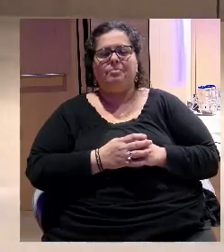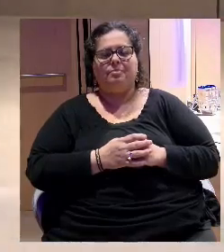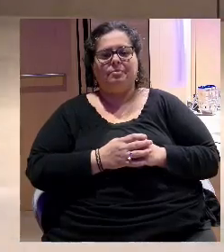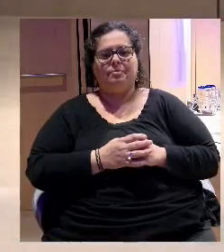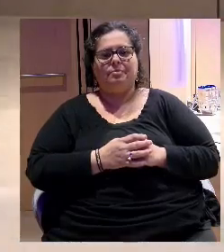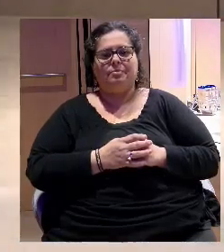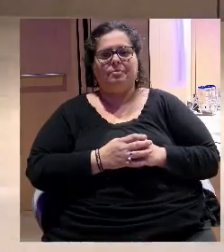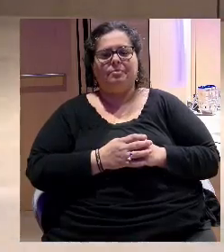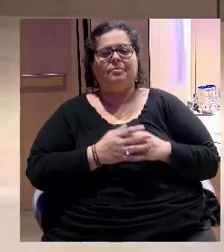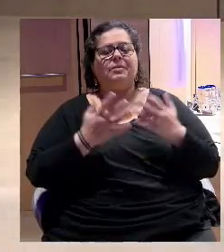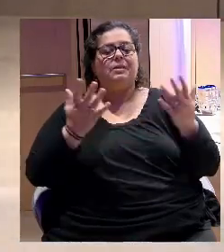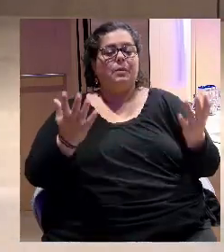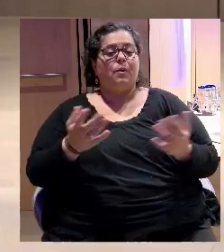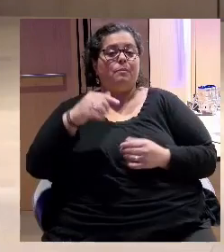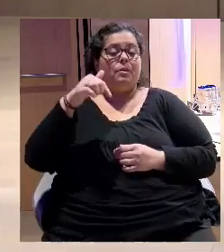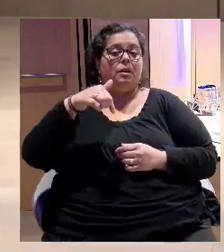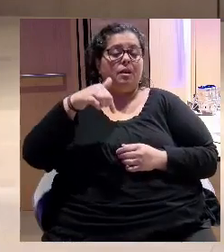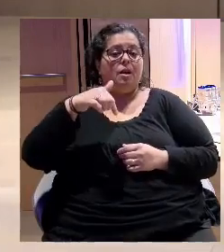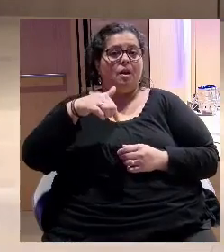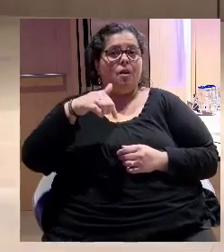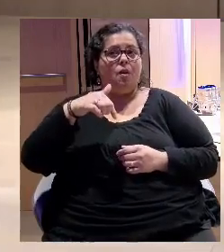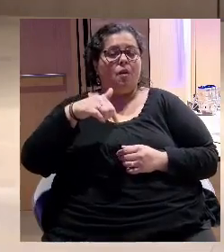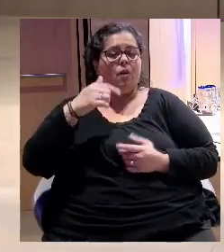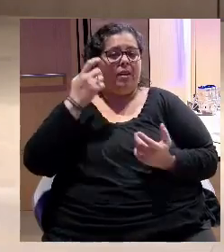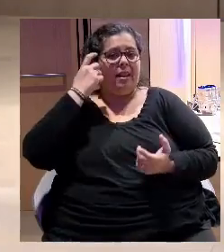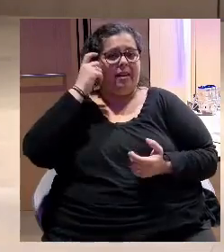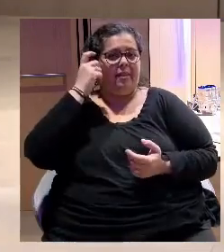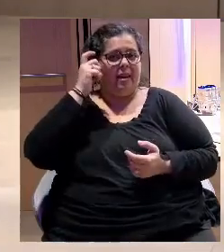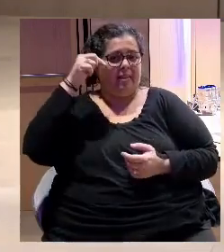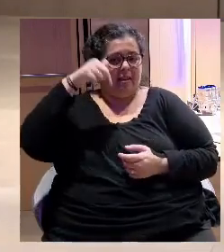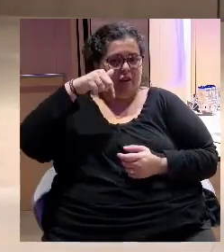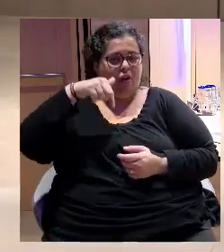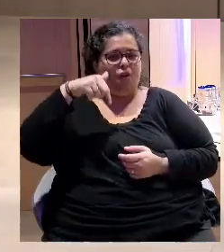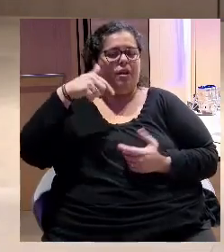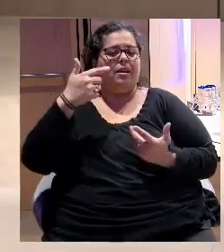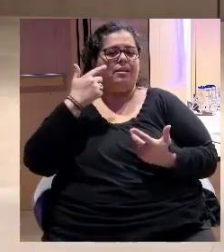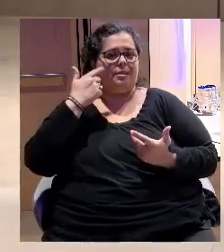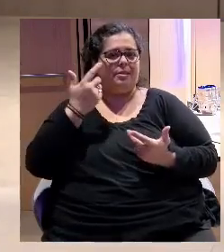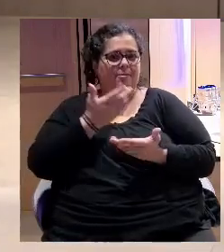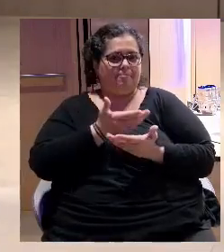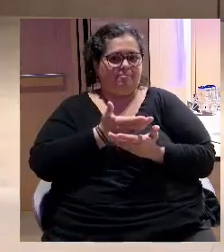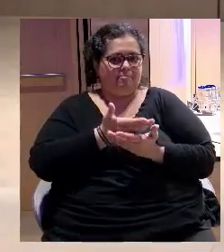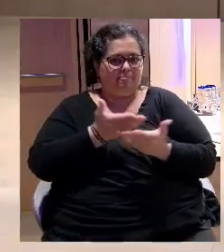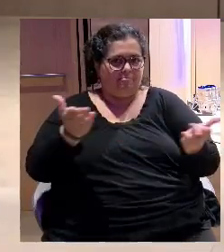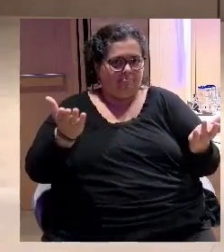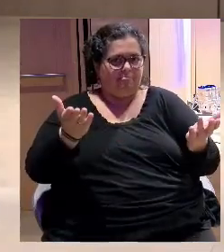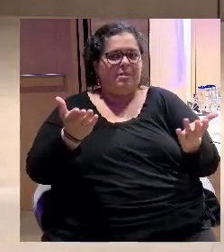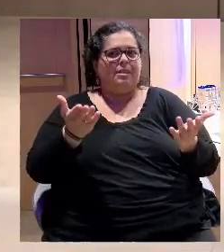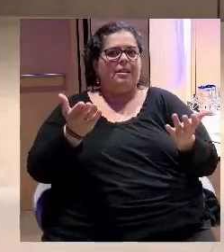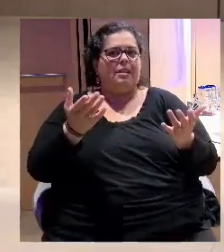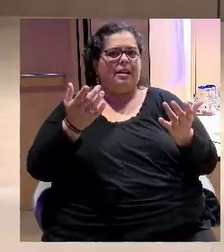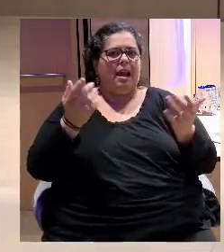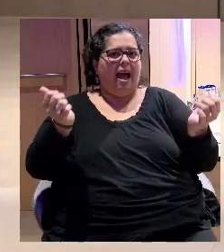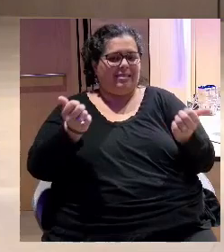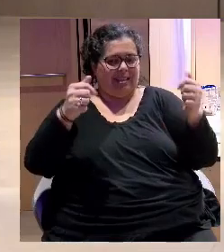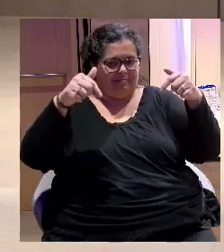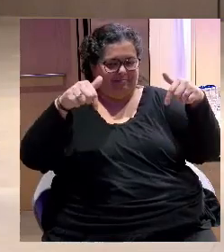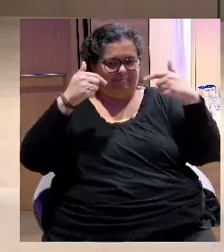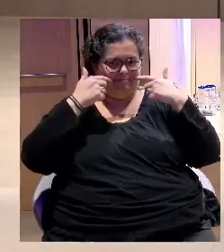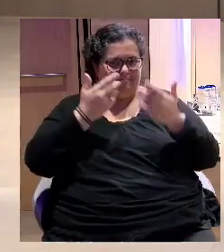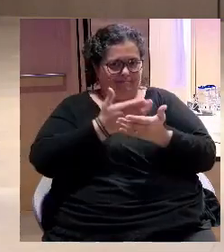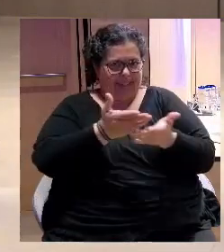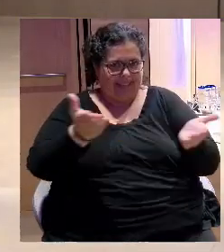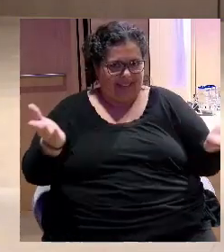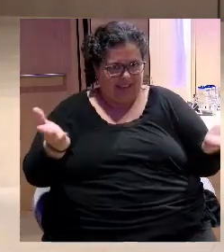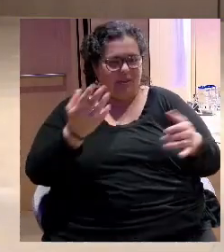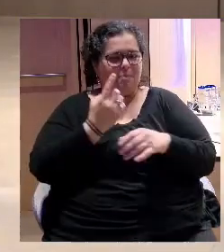La idea un poco plantearme es repartir esta presentación. Primero